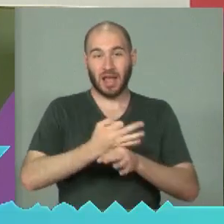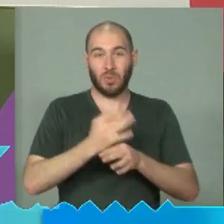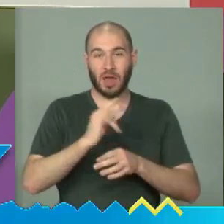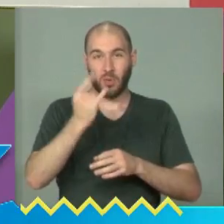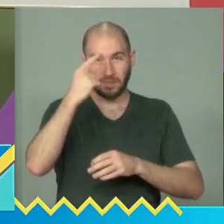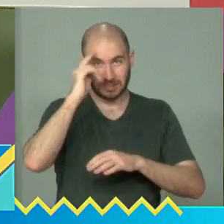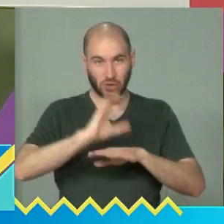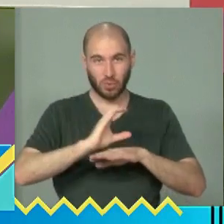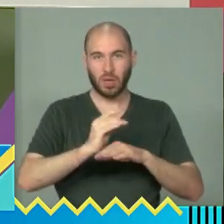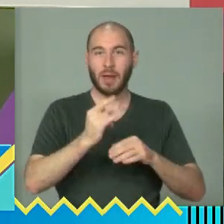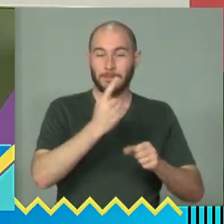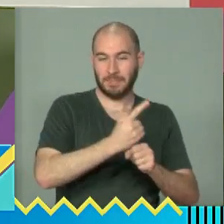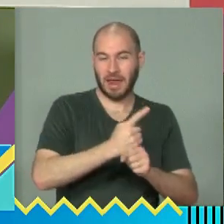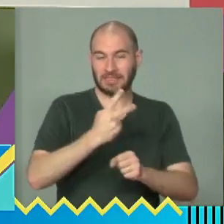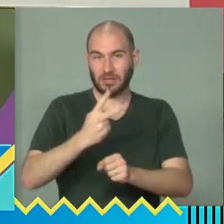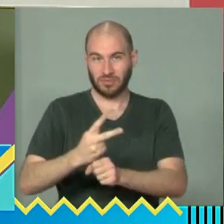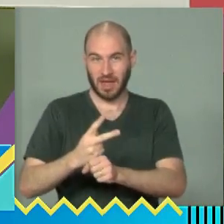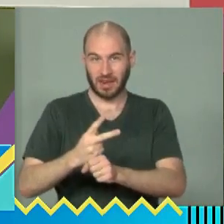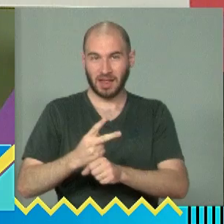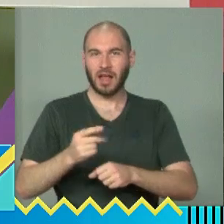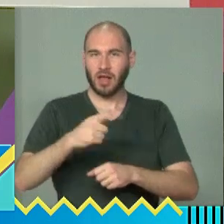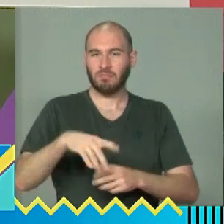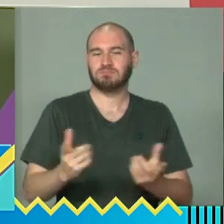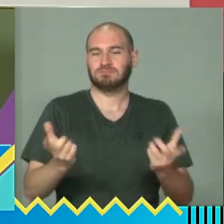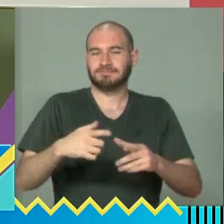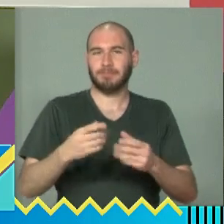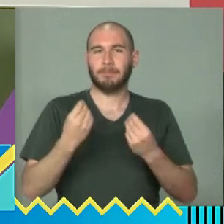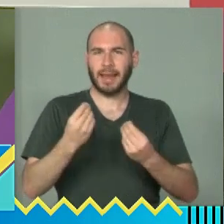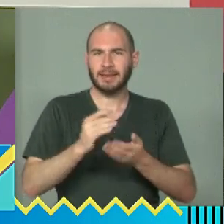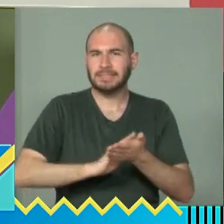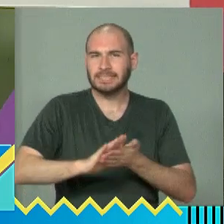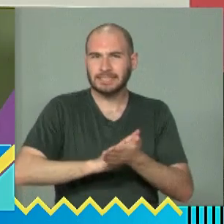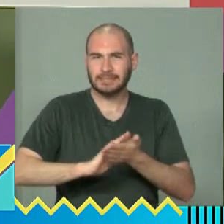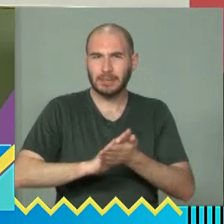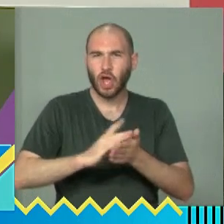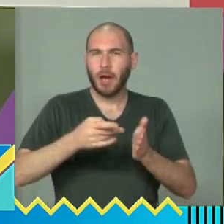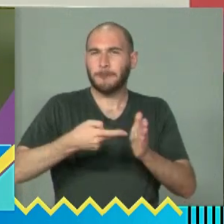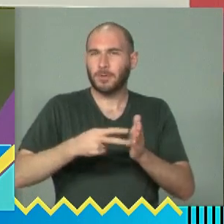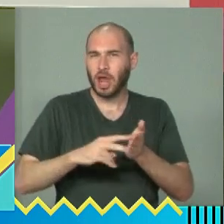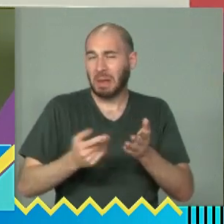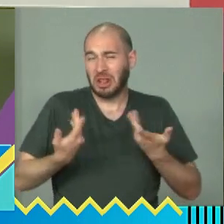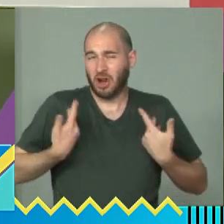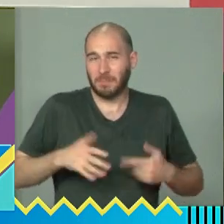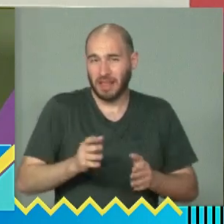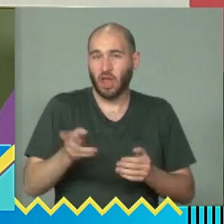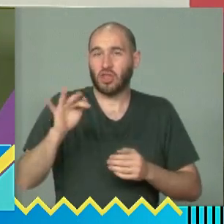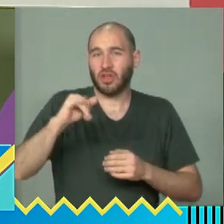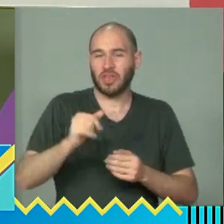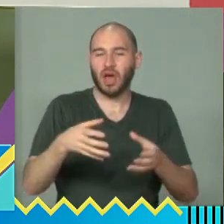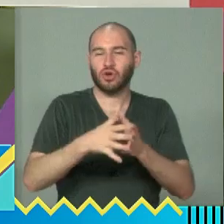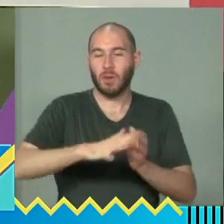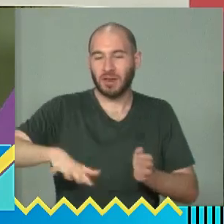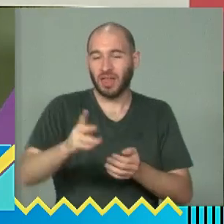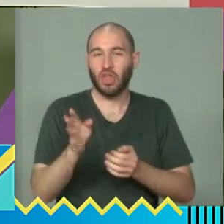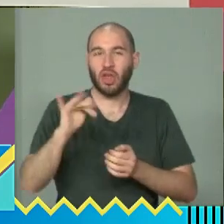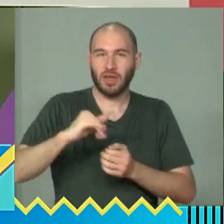la universidad, tanto de la primaria como de la secundaria, se juntaron para resolver problemas cotidianos de la comunidad, del